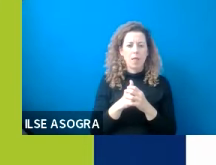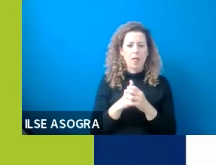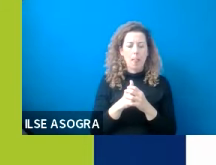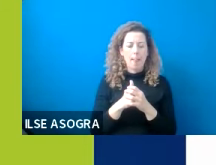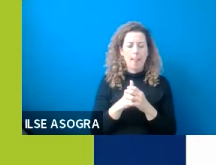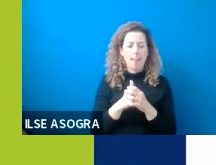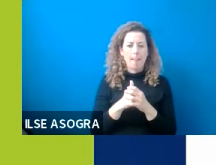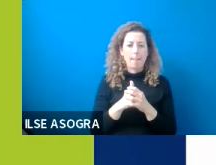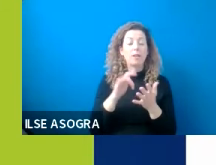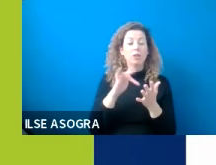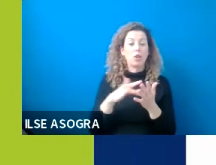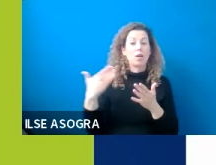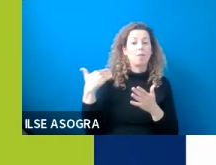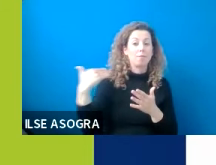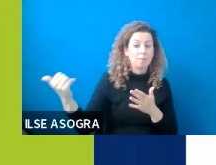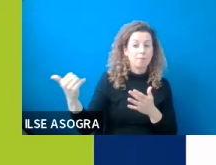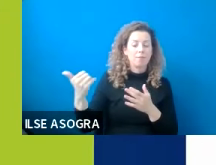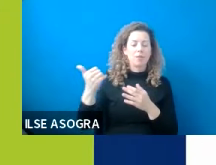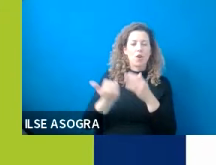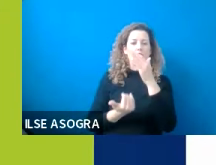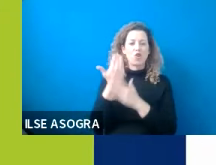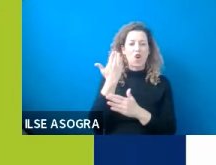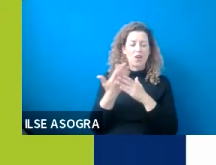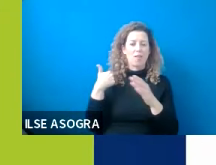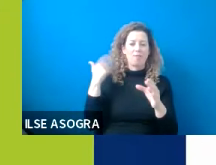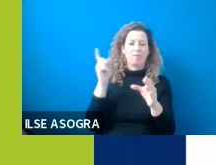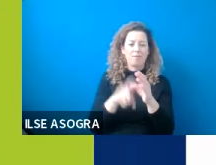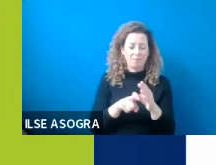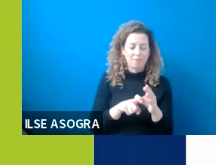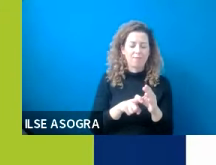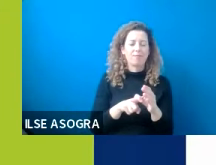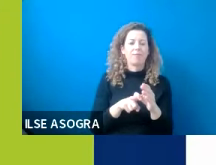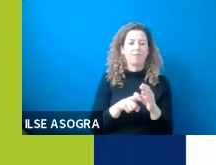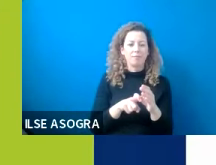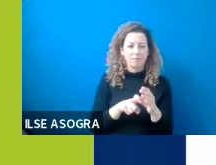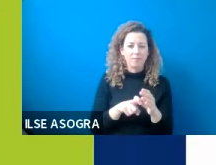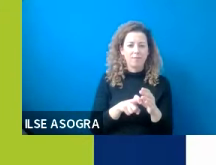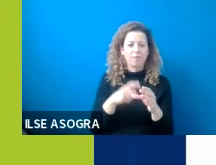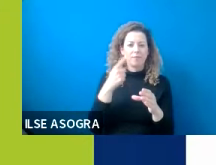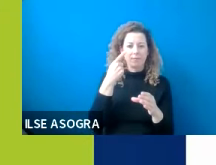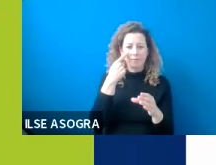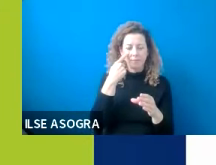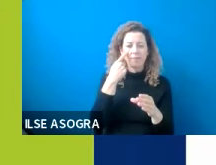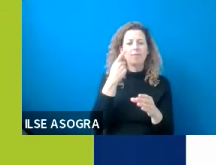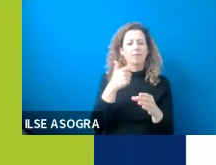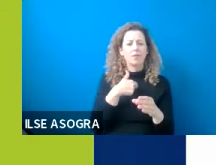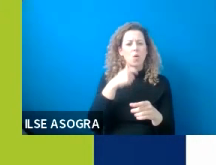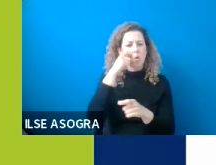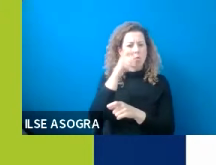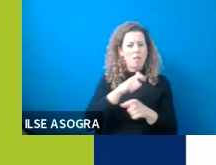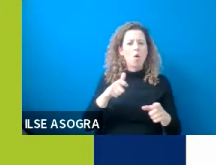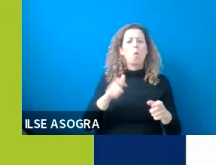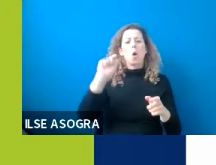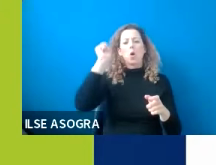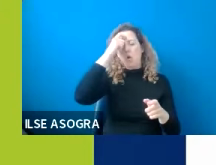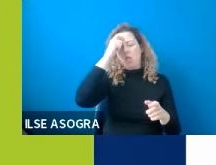Cuando me invitaron a participar en esta jornada, estuve viendo un poco qué es eso de la humanización, que aunque sí tenía un concepto general